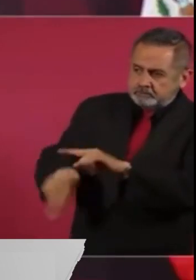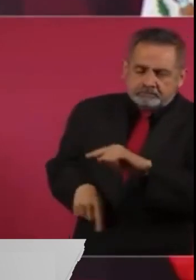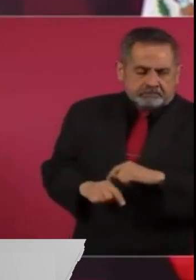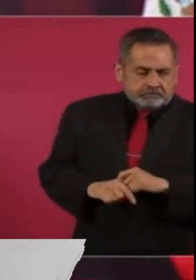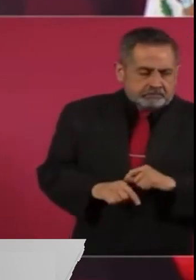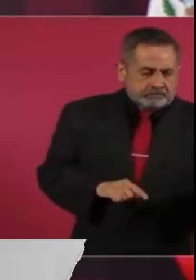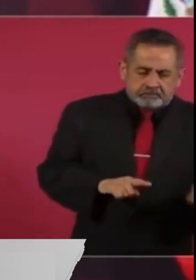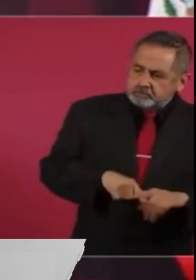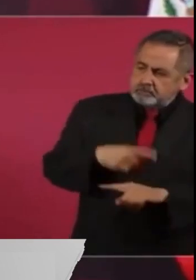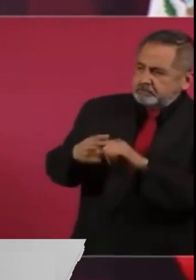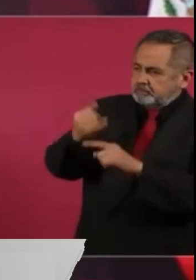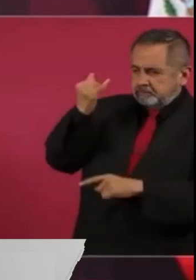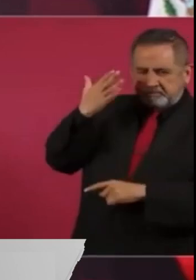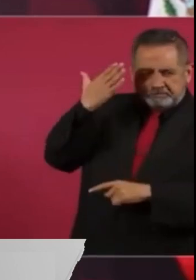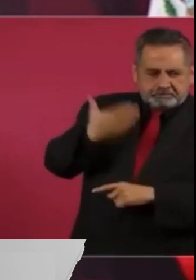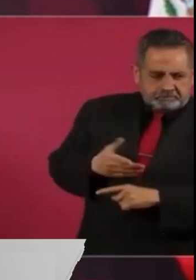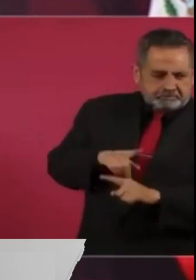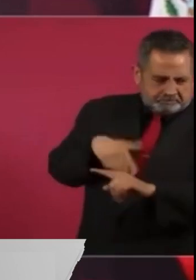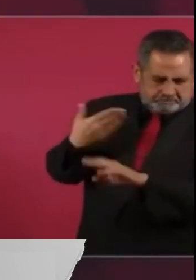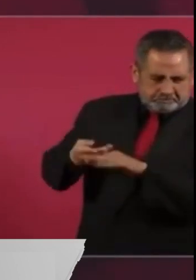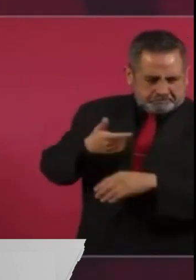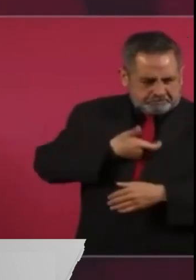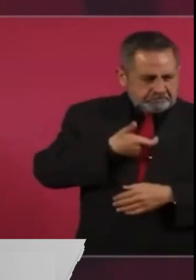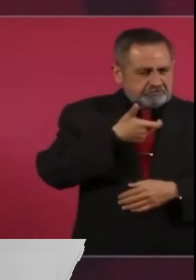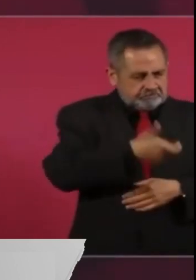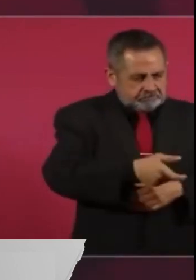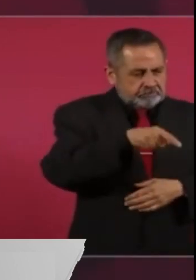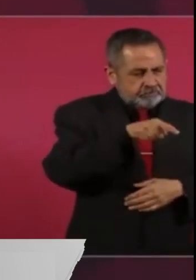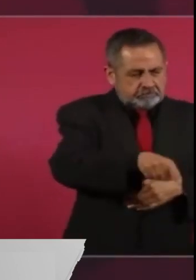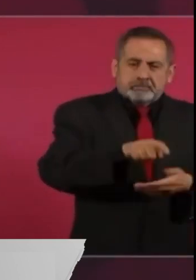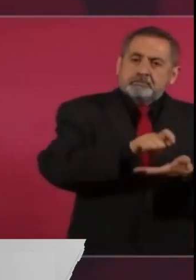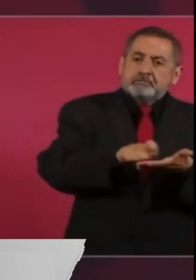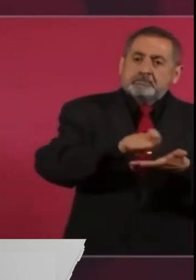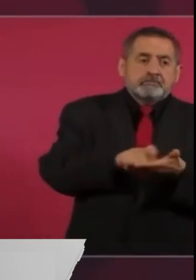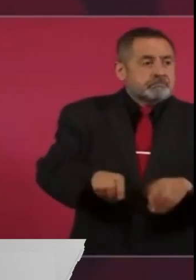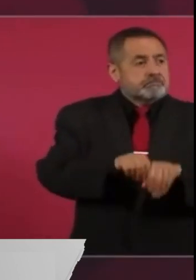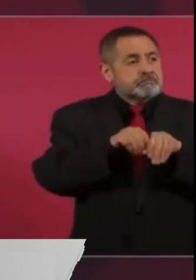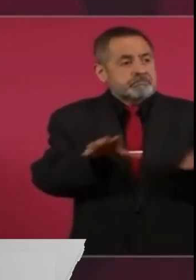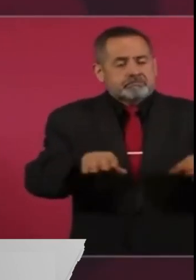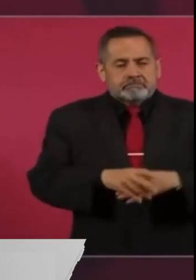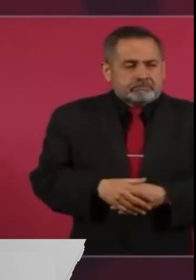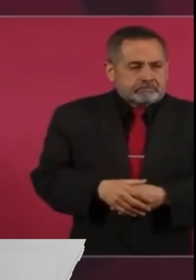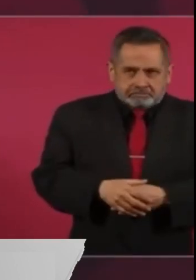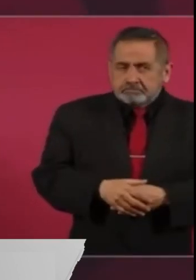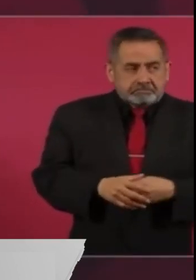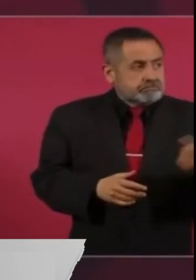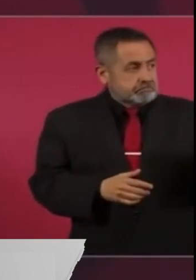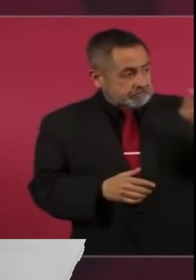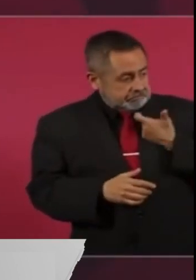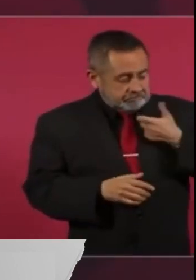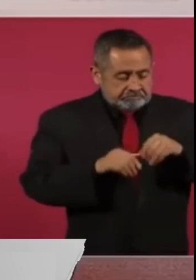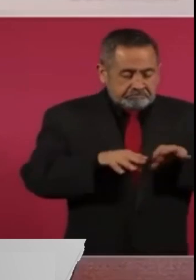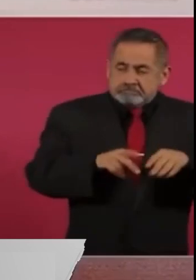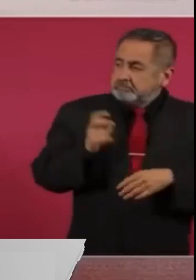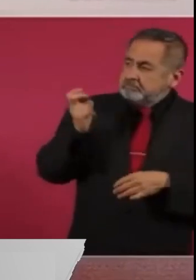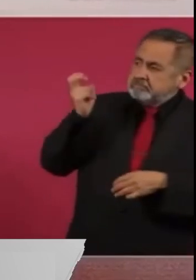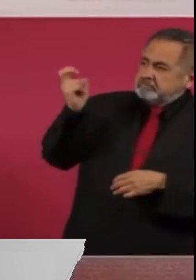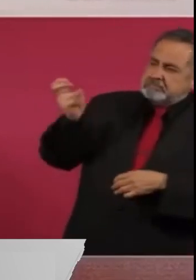el prestigio, la fama pública de dirigentes